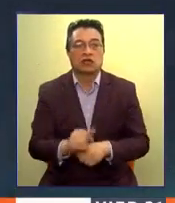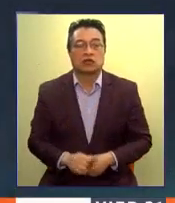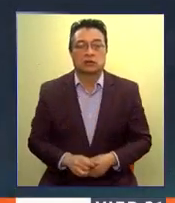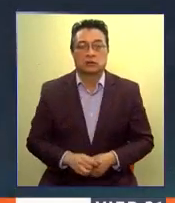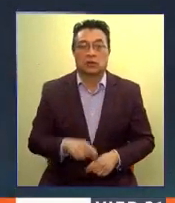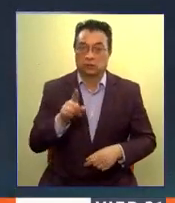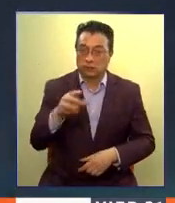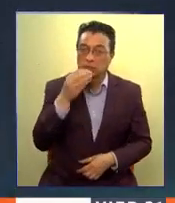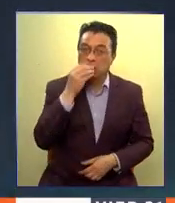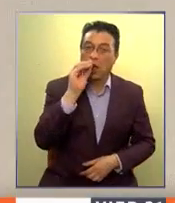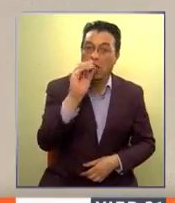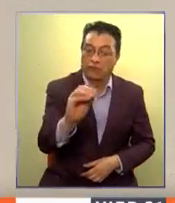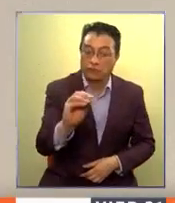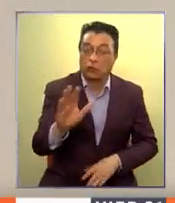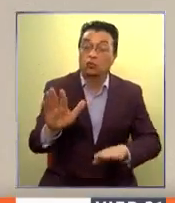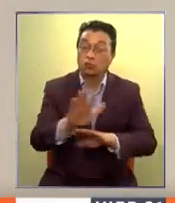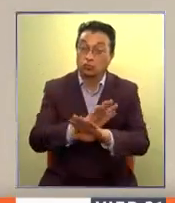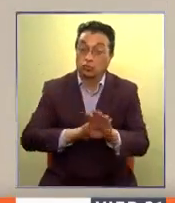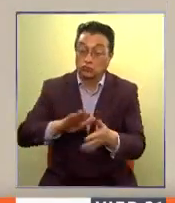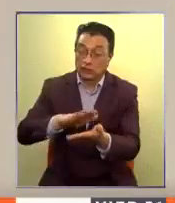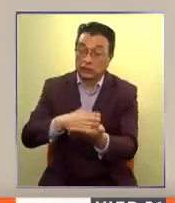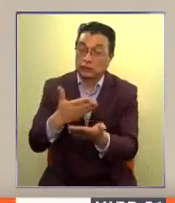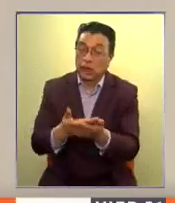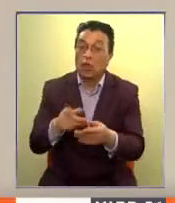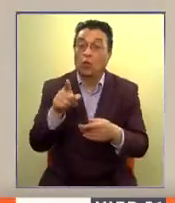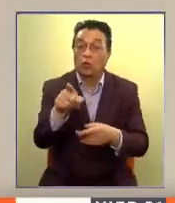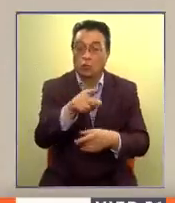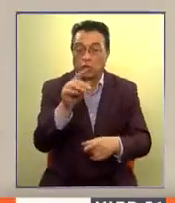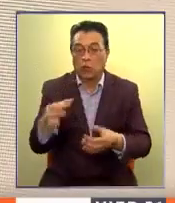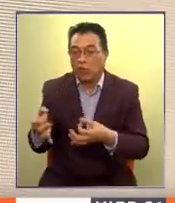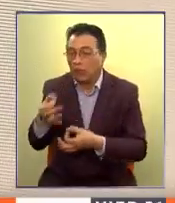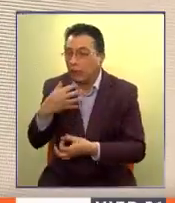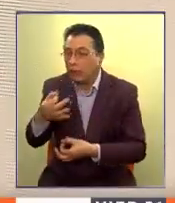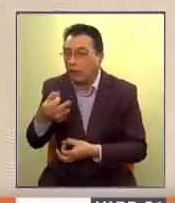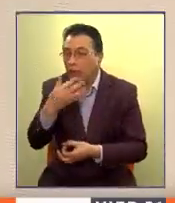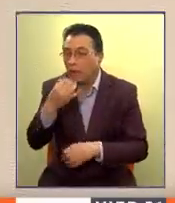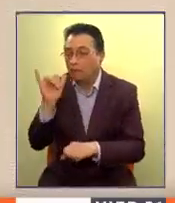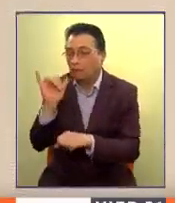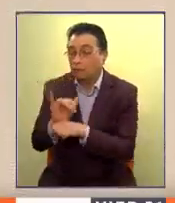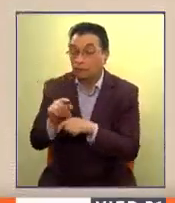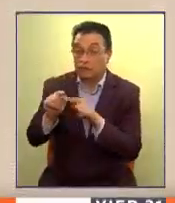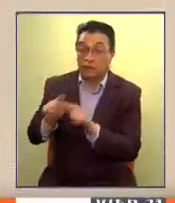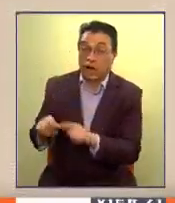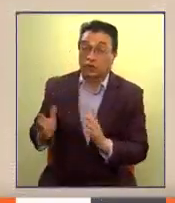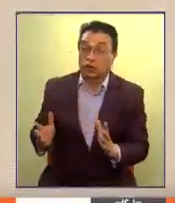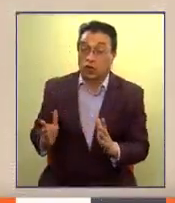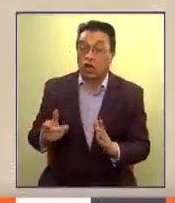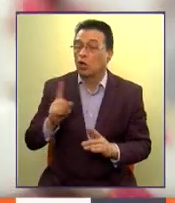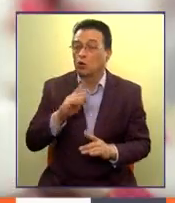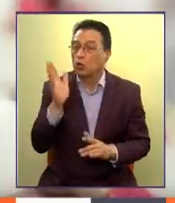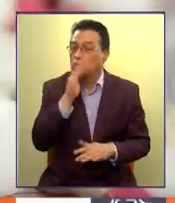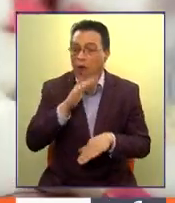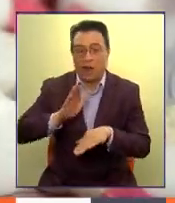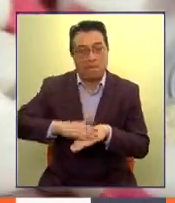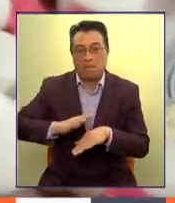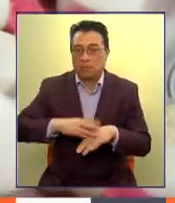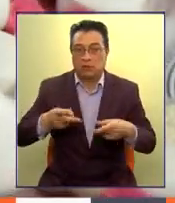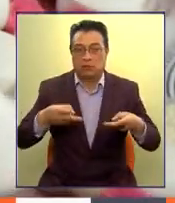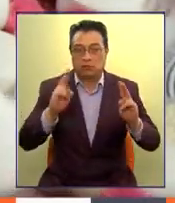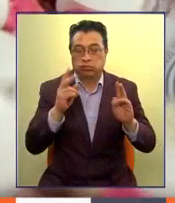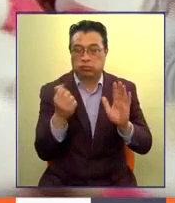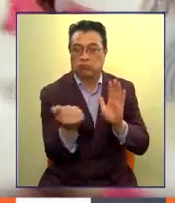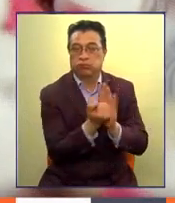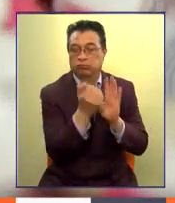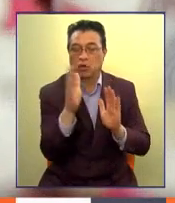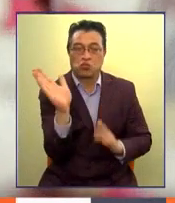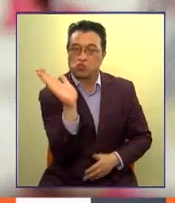advertencia que busca proteger la salud de quien esté consumiendo estos medicamentos falsificados' que no cuentan con la autorización sanitaria y que